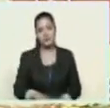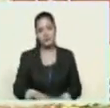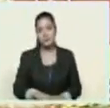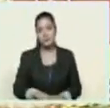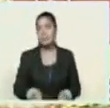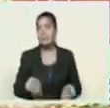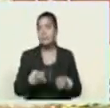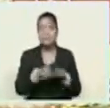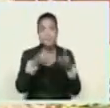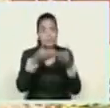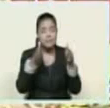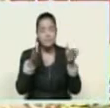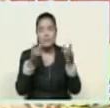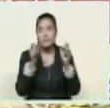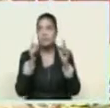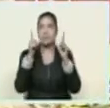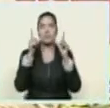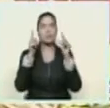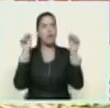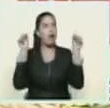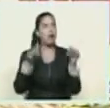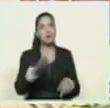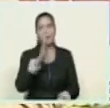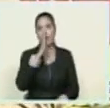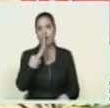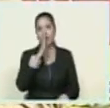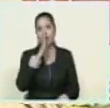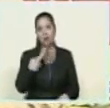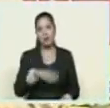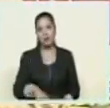como que hubiera abierto los ojos de sabaneta